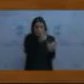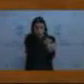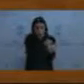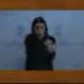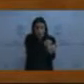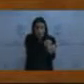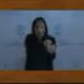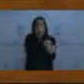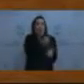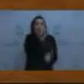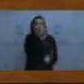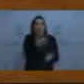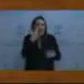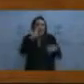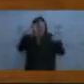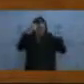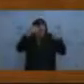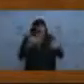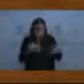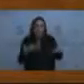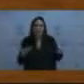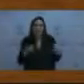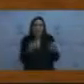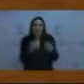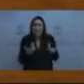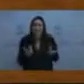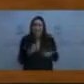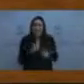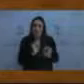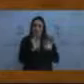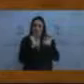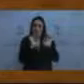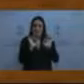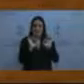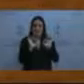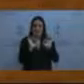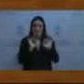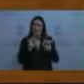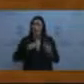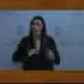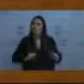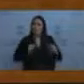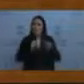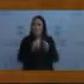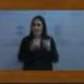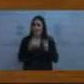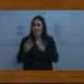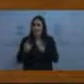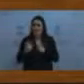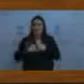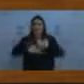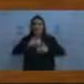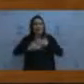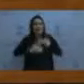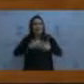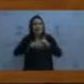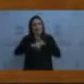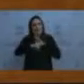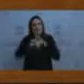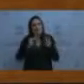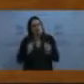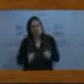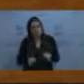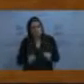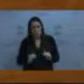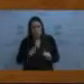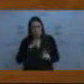más, a las personas que realmente lo necesitan. Coincidimos en la necesidad de simplificar los trámites administrativos,